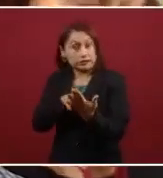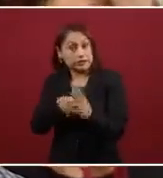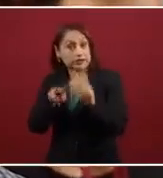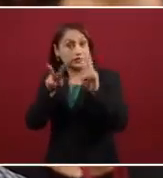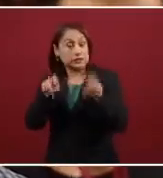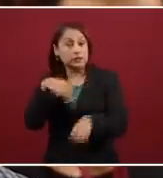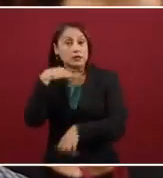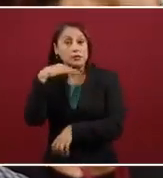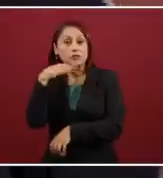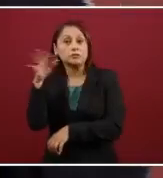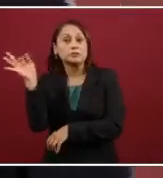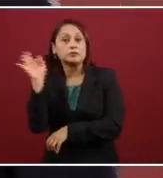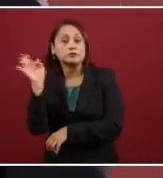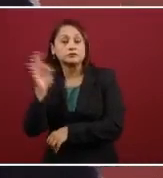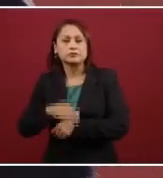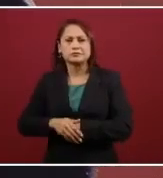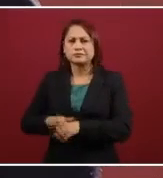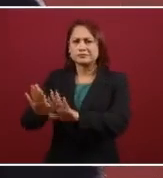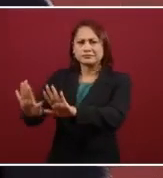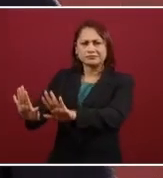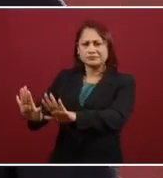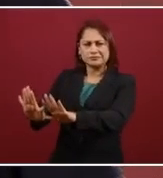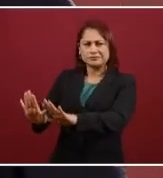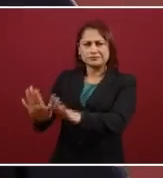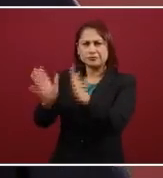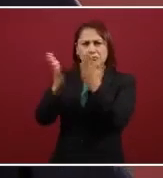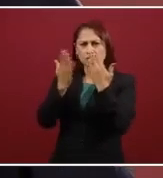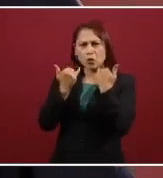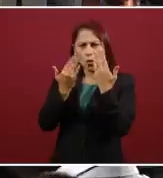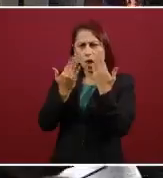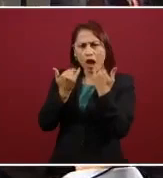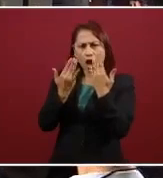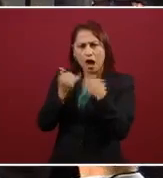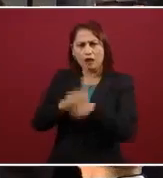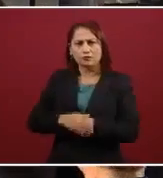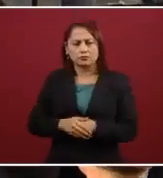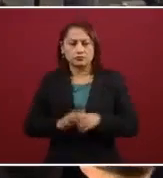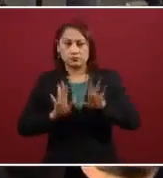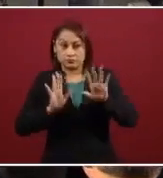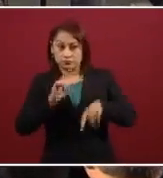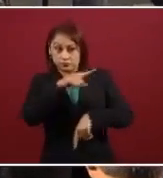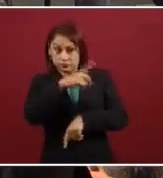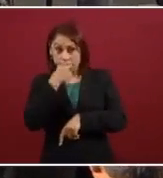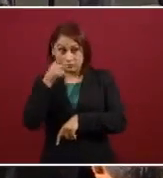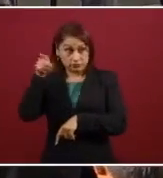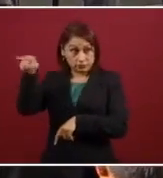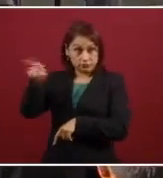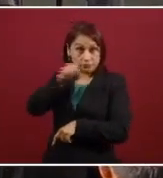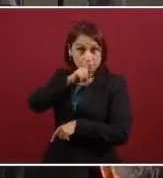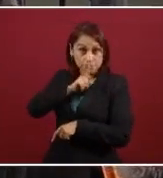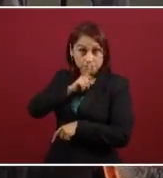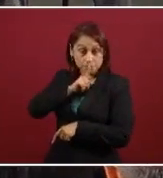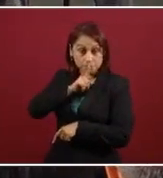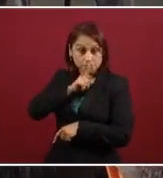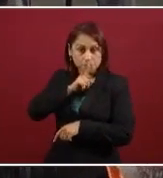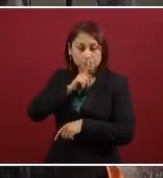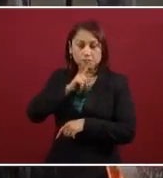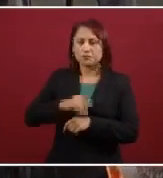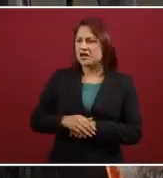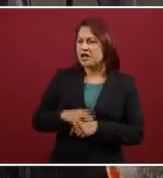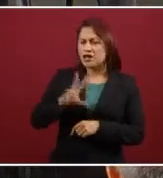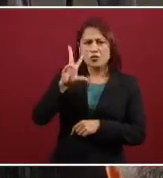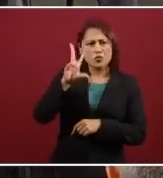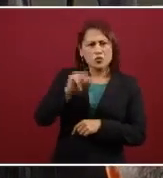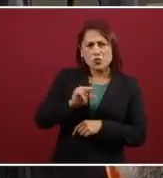más podría ser delitos? No hay. No existe. ¿Entonces está desmintiendo usted a Carlos Ursúa? No, es que él tiene el derecho